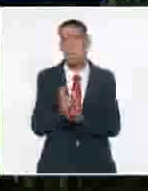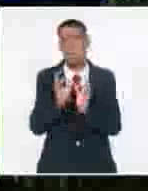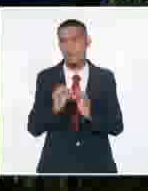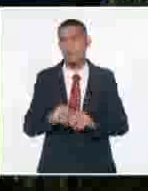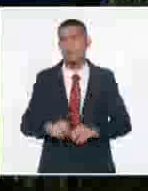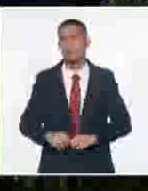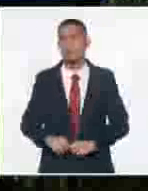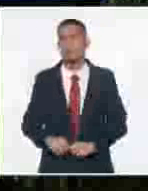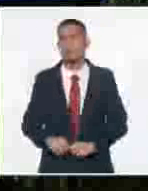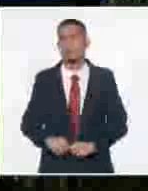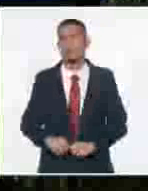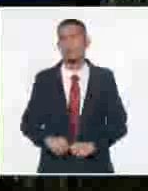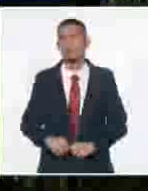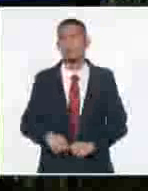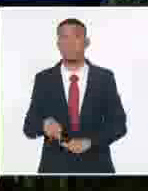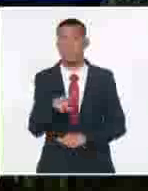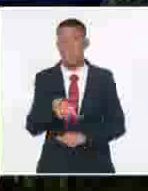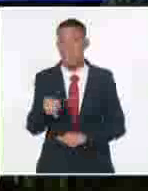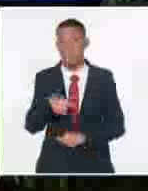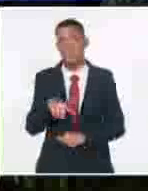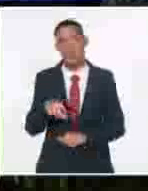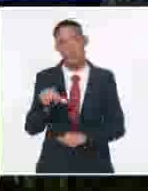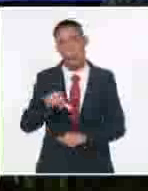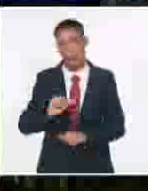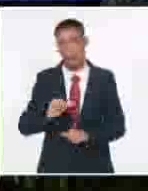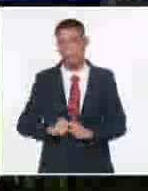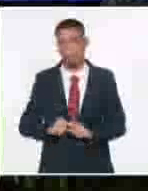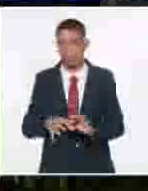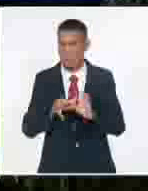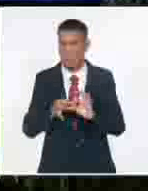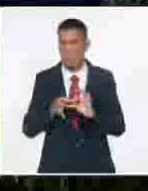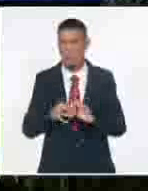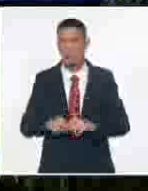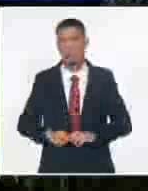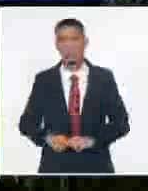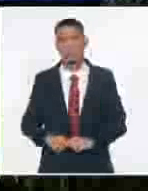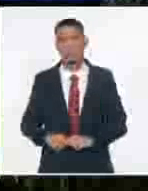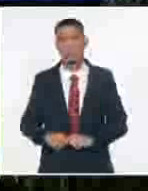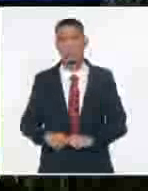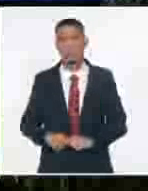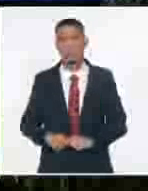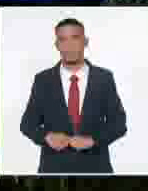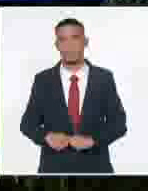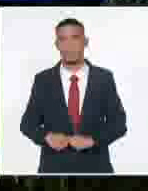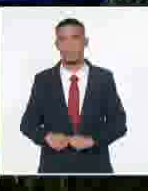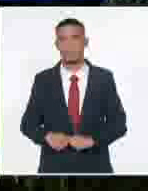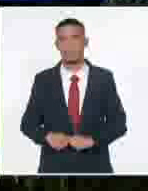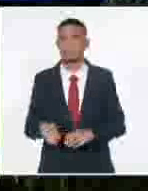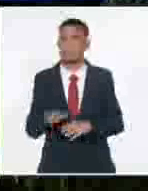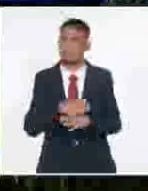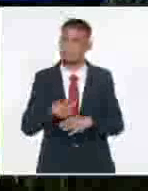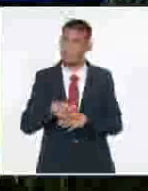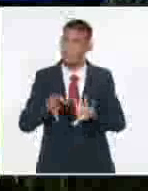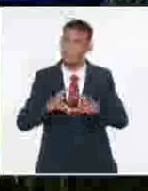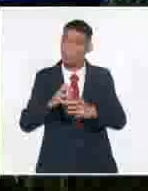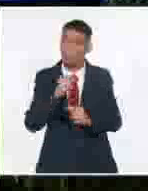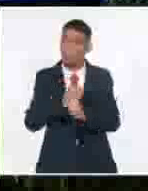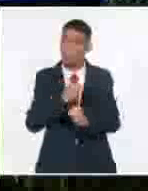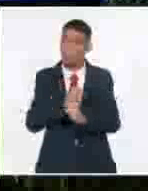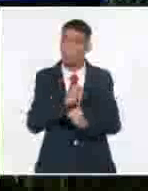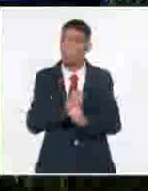como un acto de genocidio y ha incluido acciones que